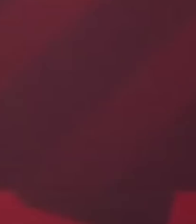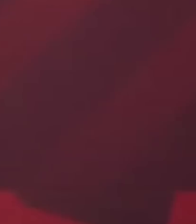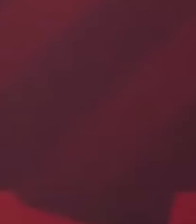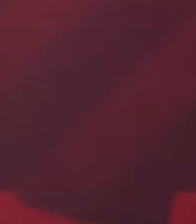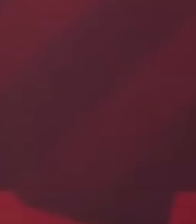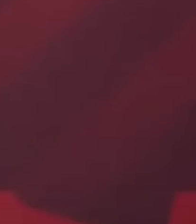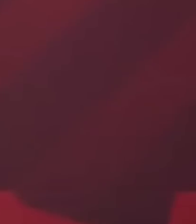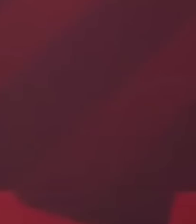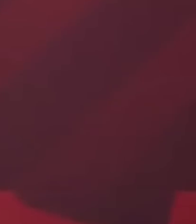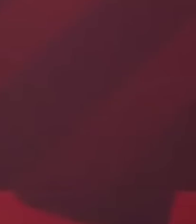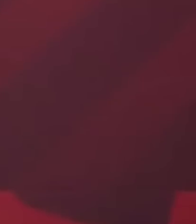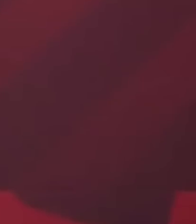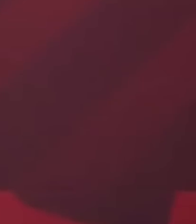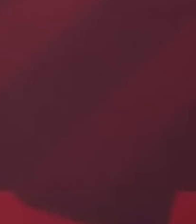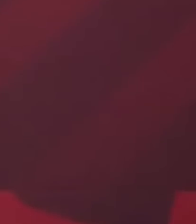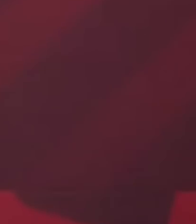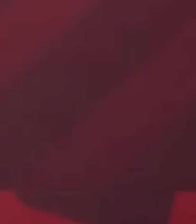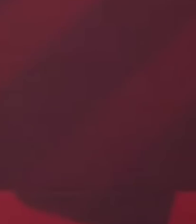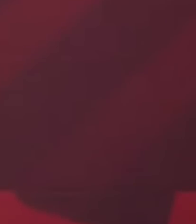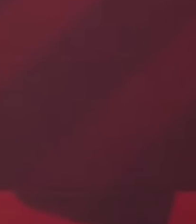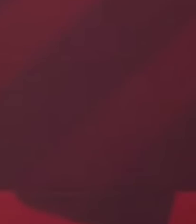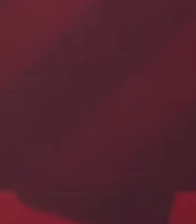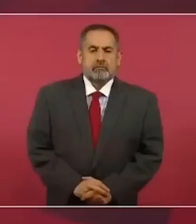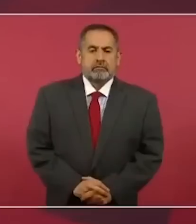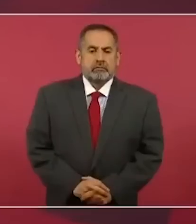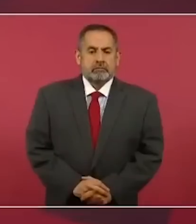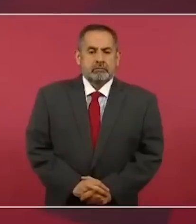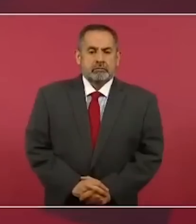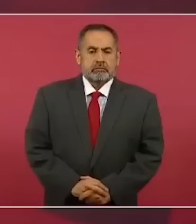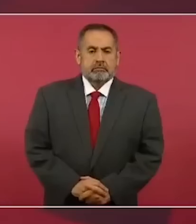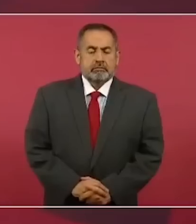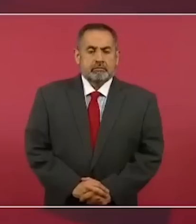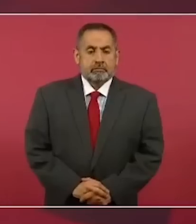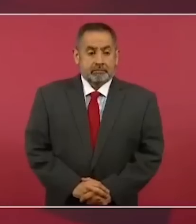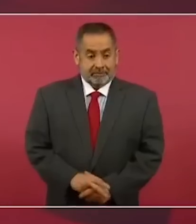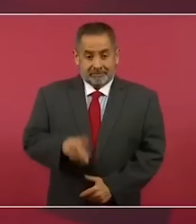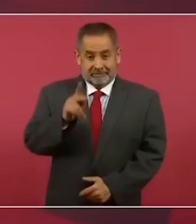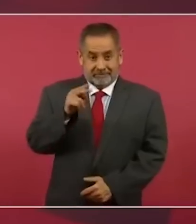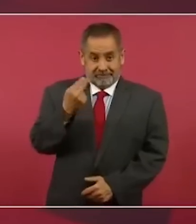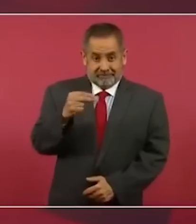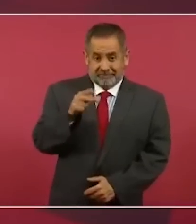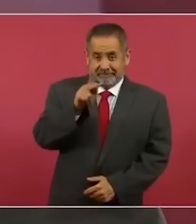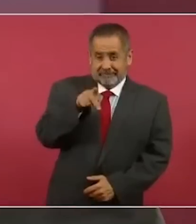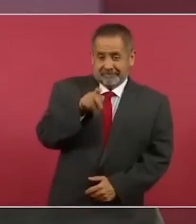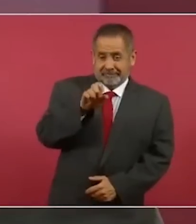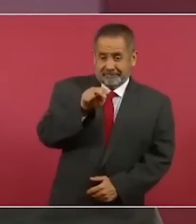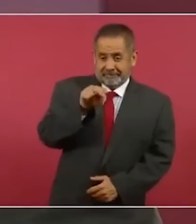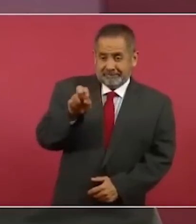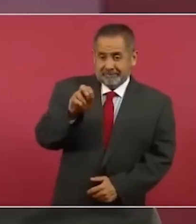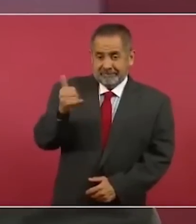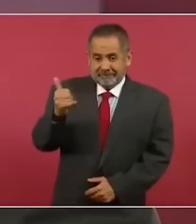usar el apellido, porque nosotros tenemos en México